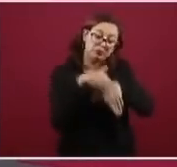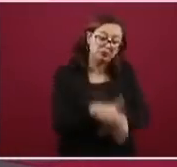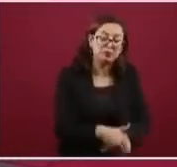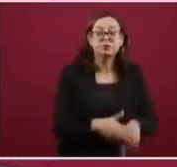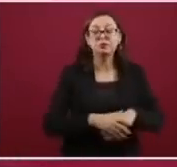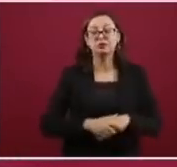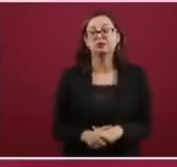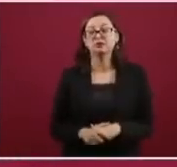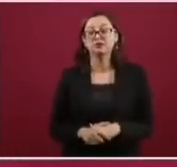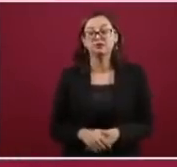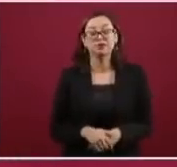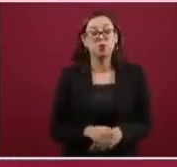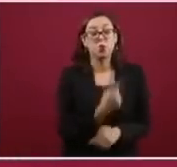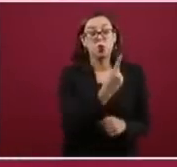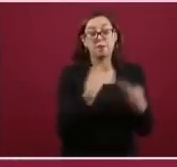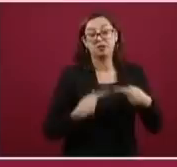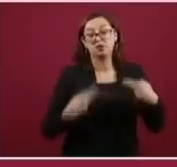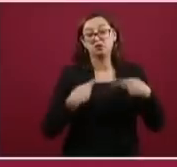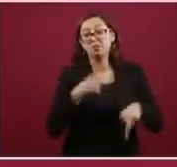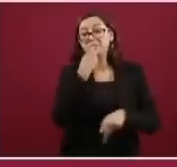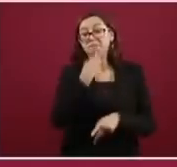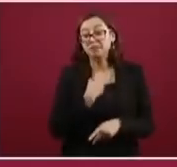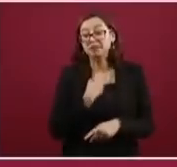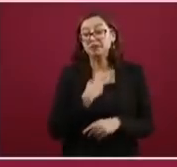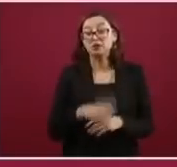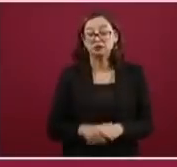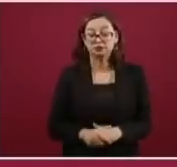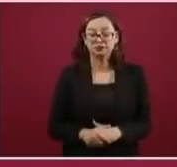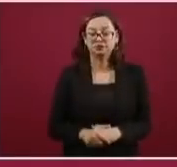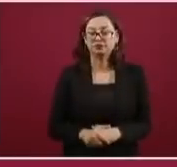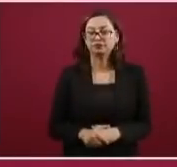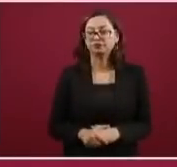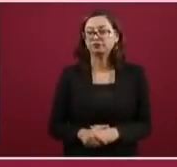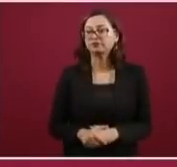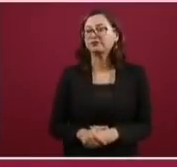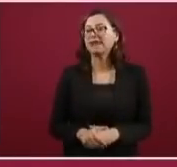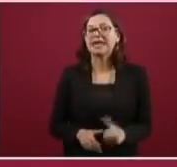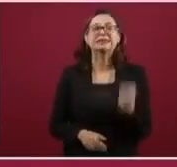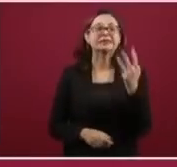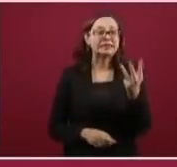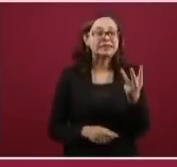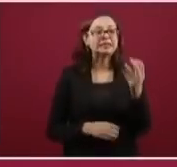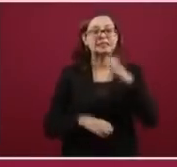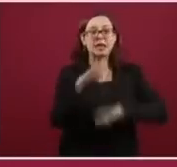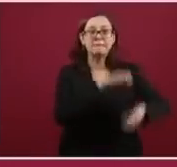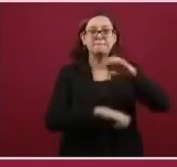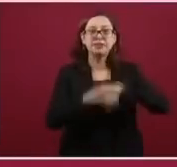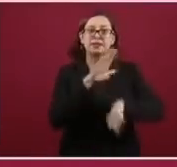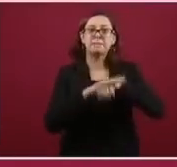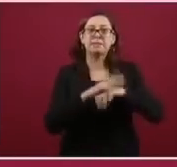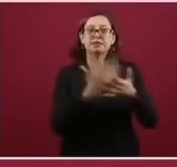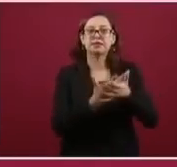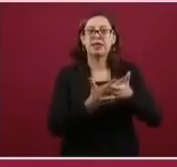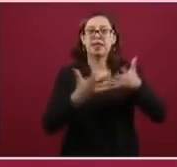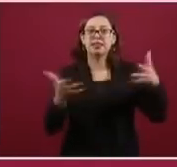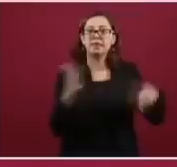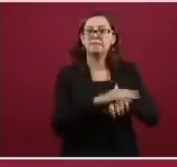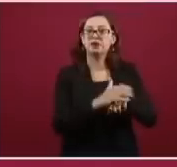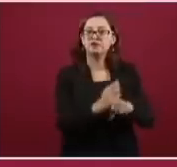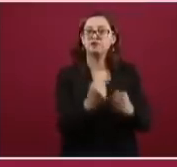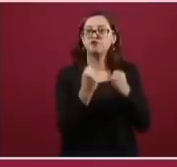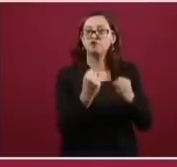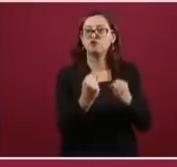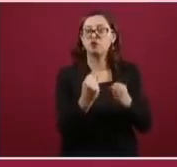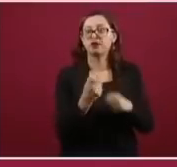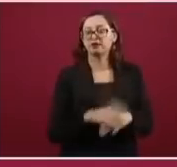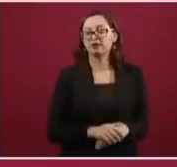es que y habían tres porque son las más fuertes y son las que